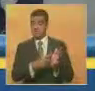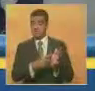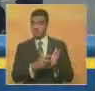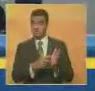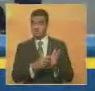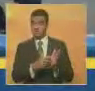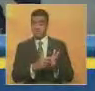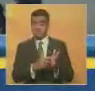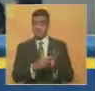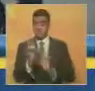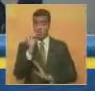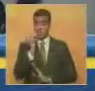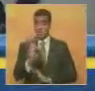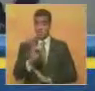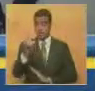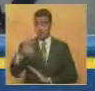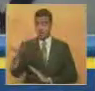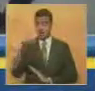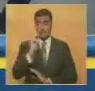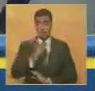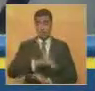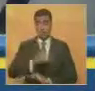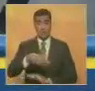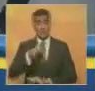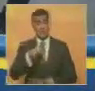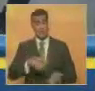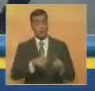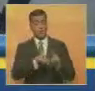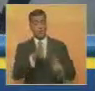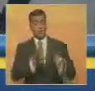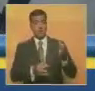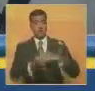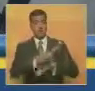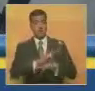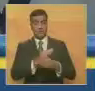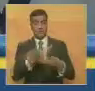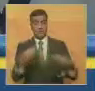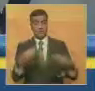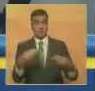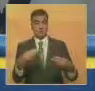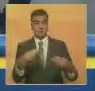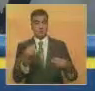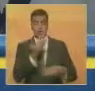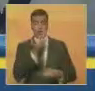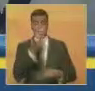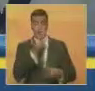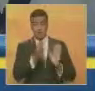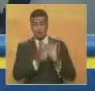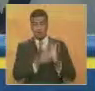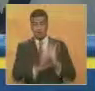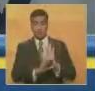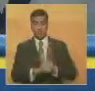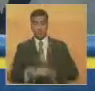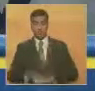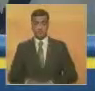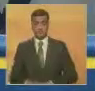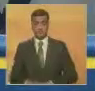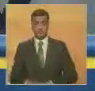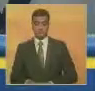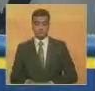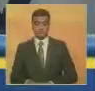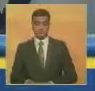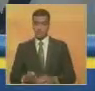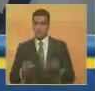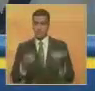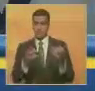demandantes como los demandados y también un fiscal del Ministerio Público de garantías constitucionales Cuáles son las